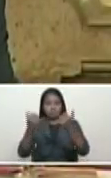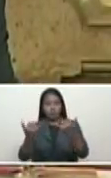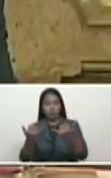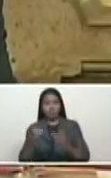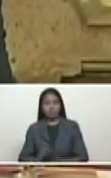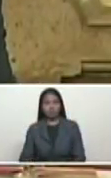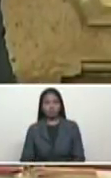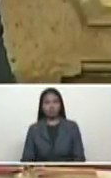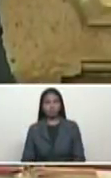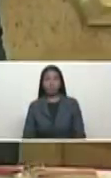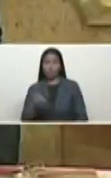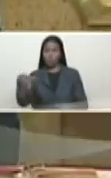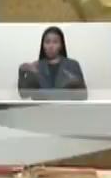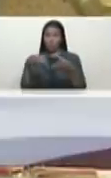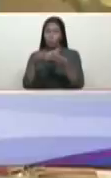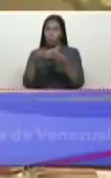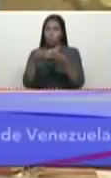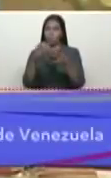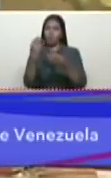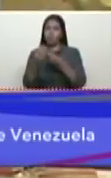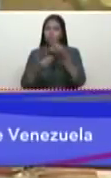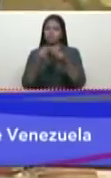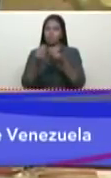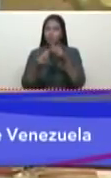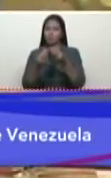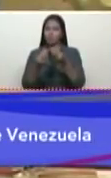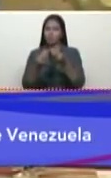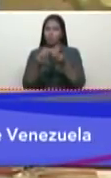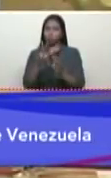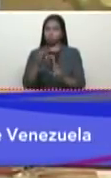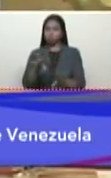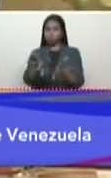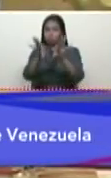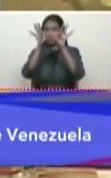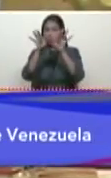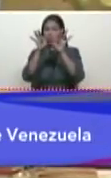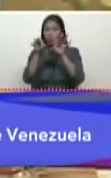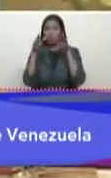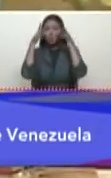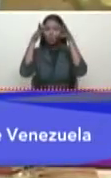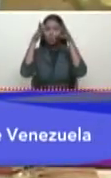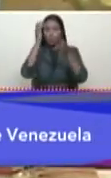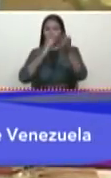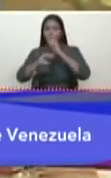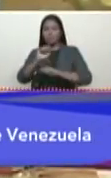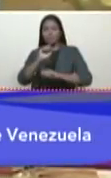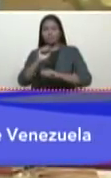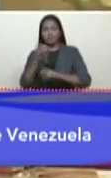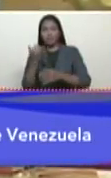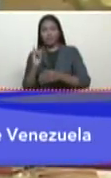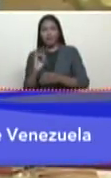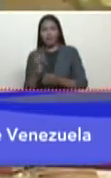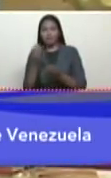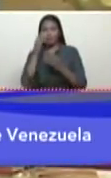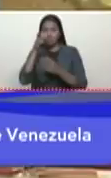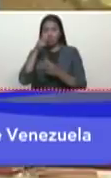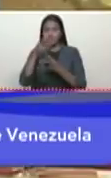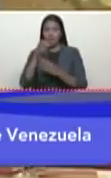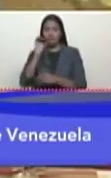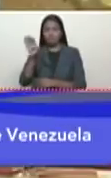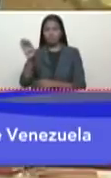en esta reunión especial del consejo de defensa y seguridad de la